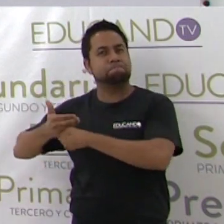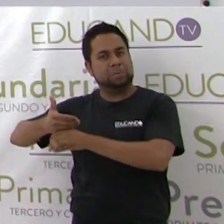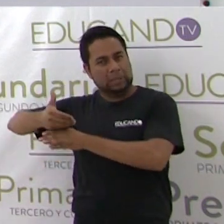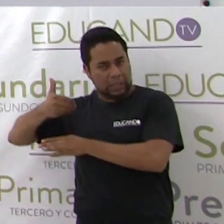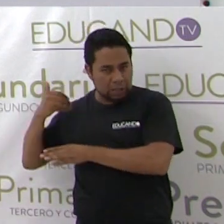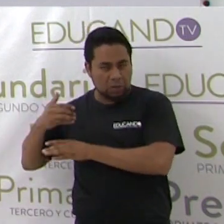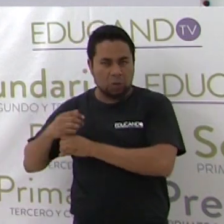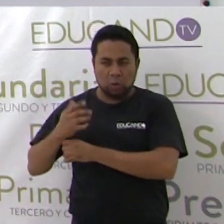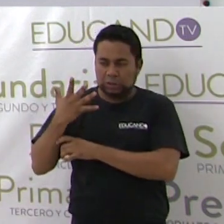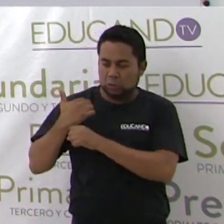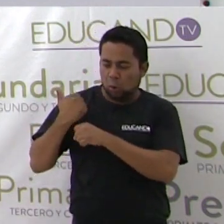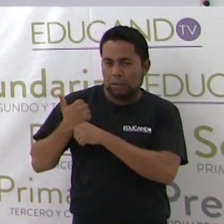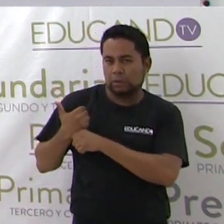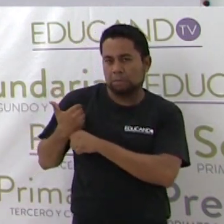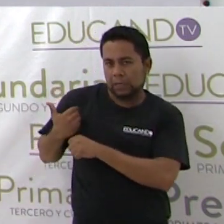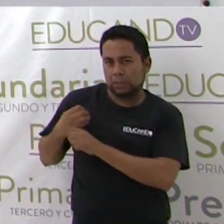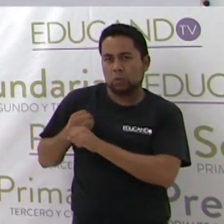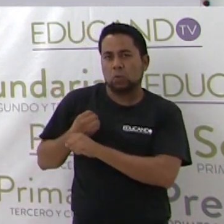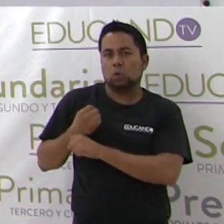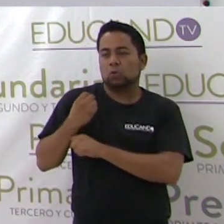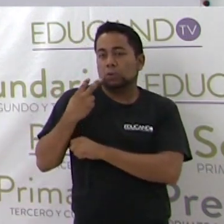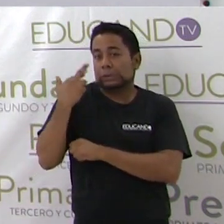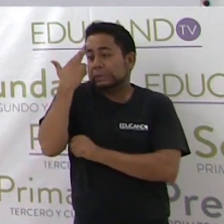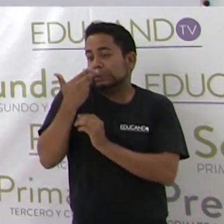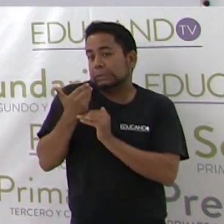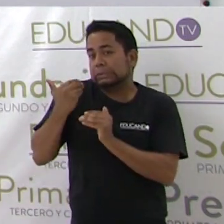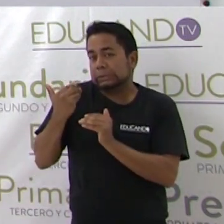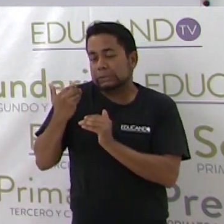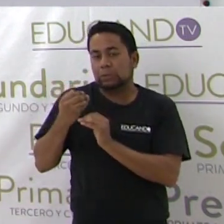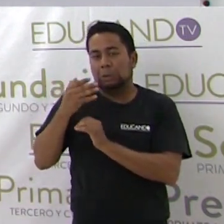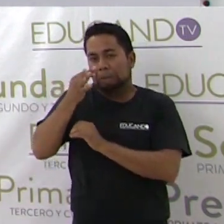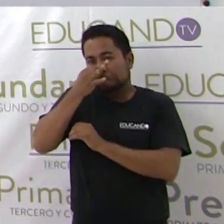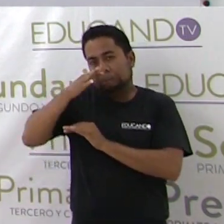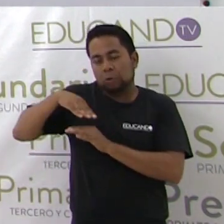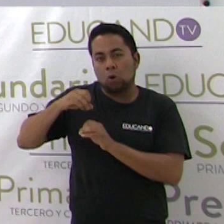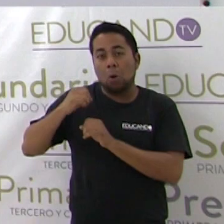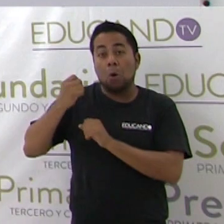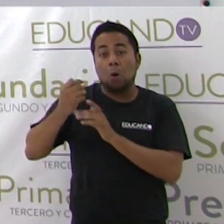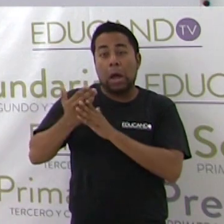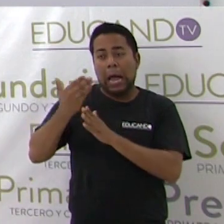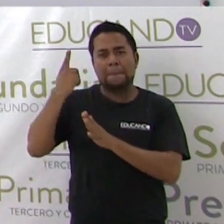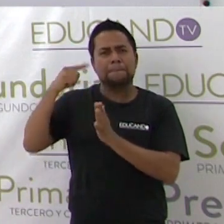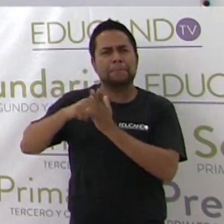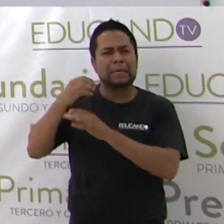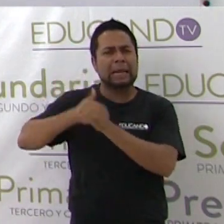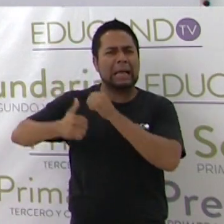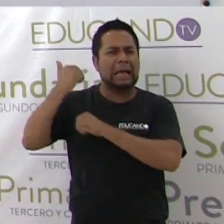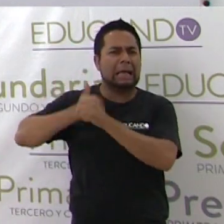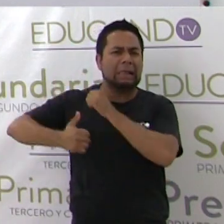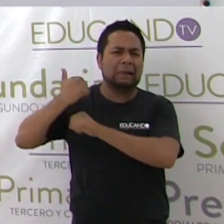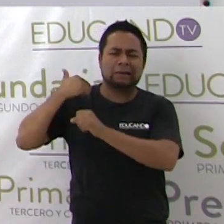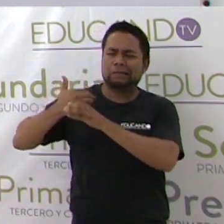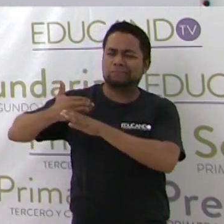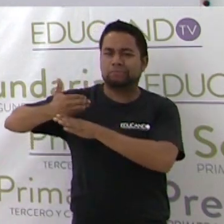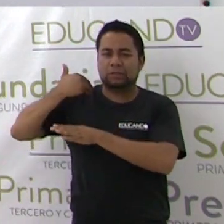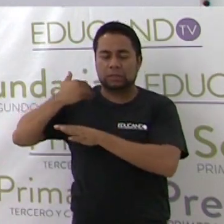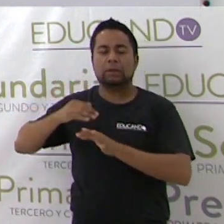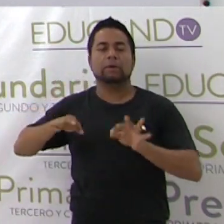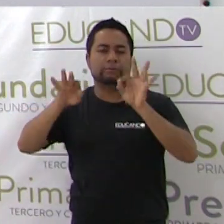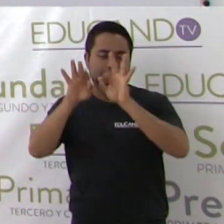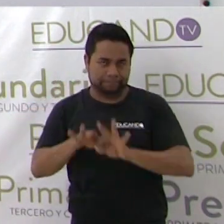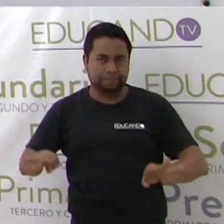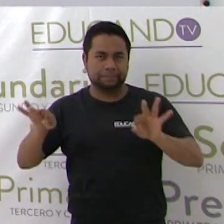hace 5 años, fue hace 2 horas o fue hace 1000 años, importante